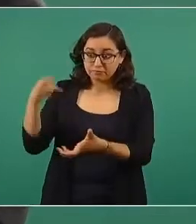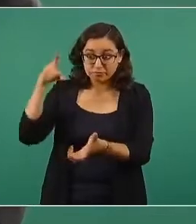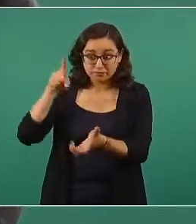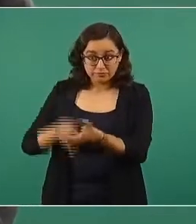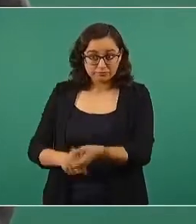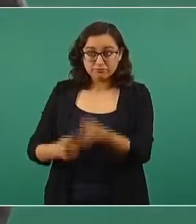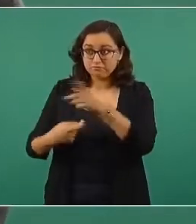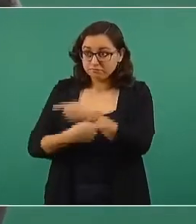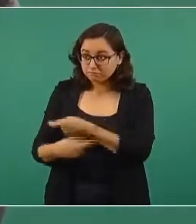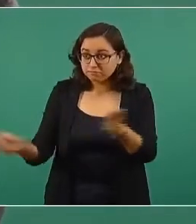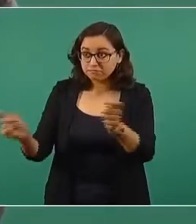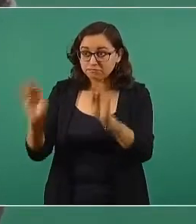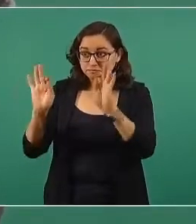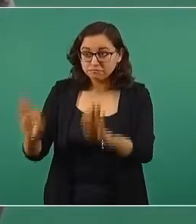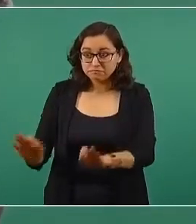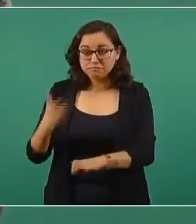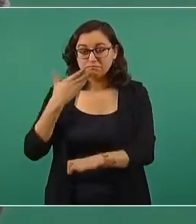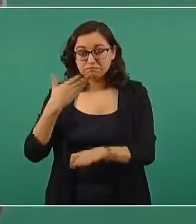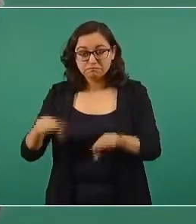distribuyen